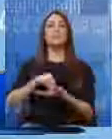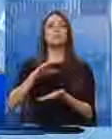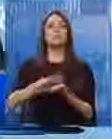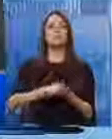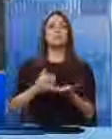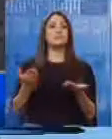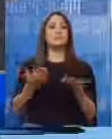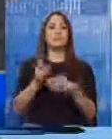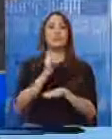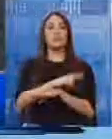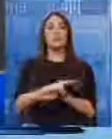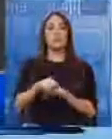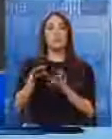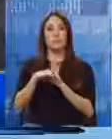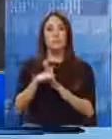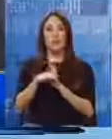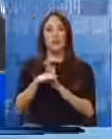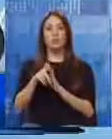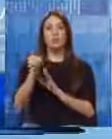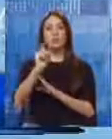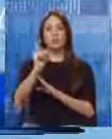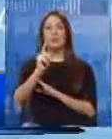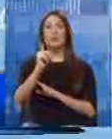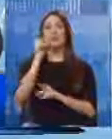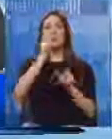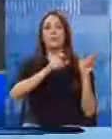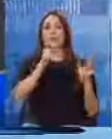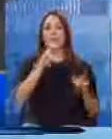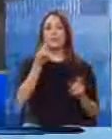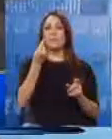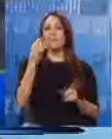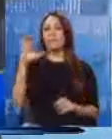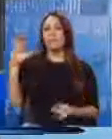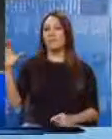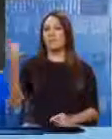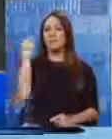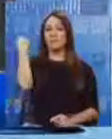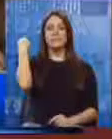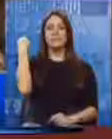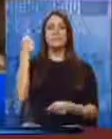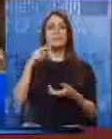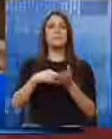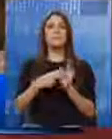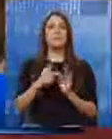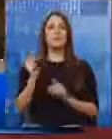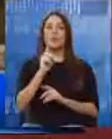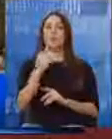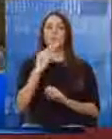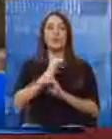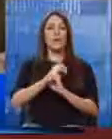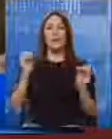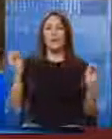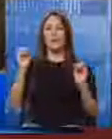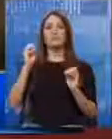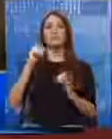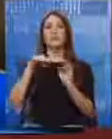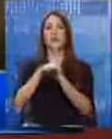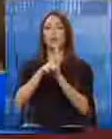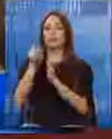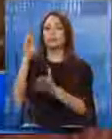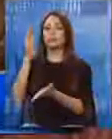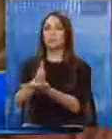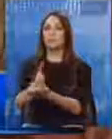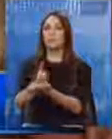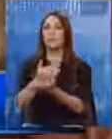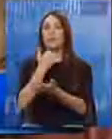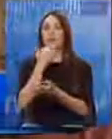ejemplo, a la Superintendencia de Bancos, no se vaya a última hora a intentar transferir un bien. Por su parte, la UNE ha rechazado las declaraciones del